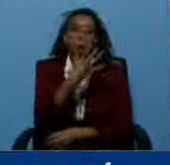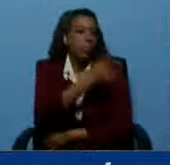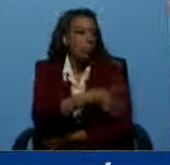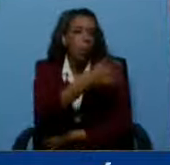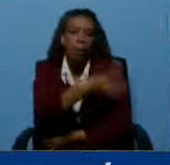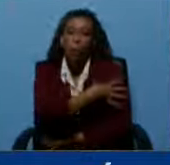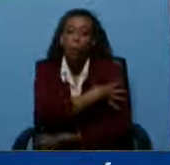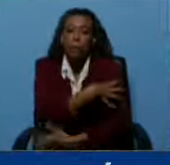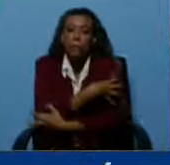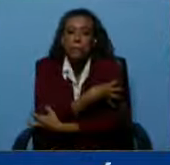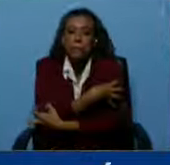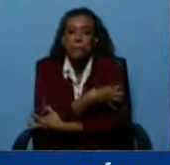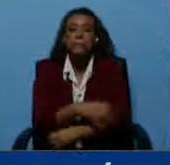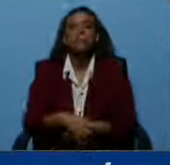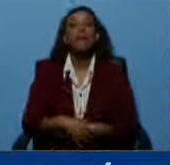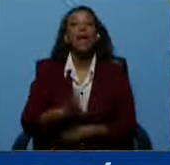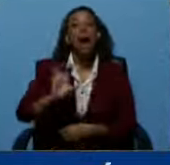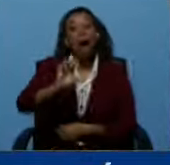también